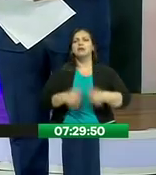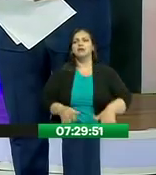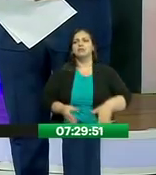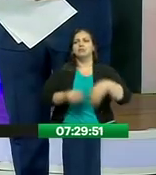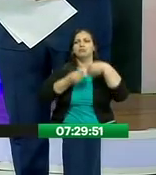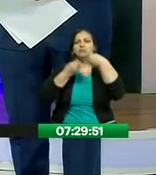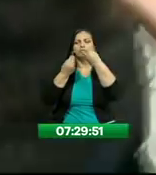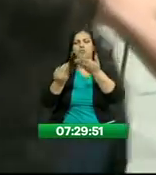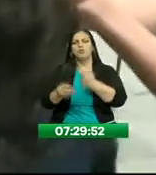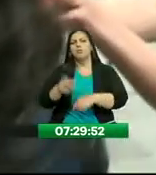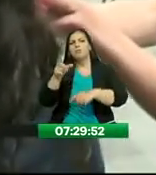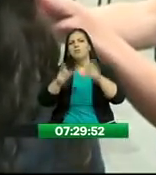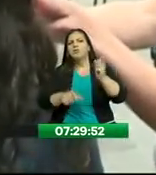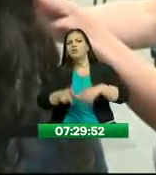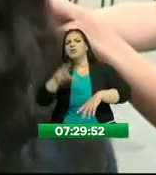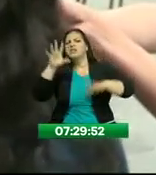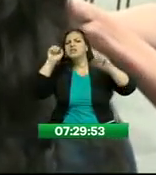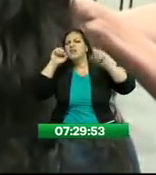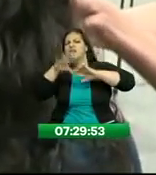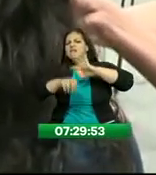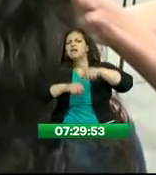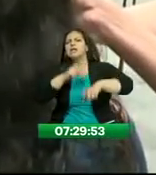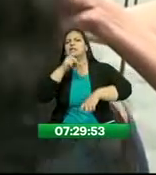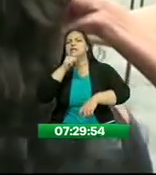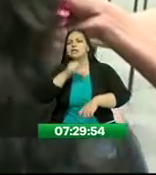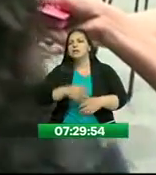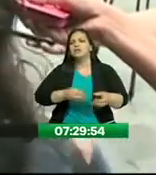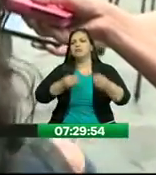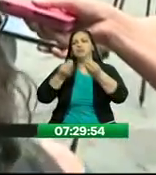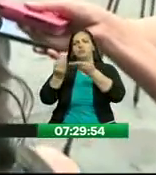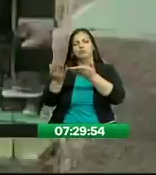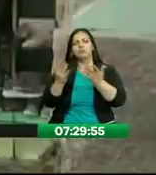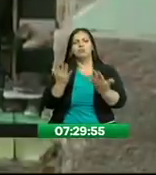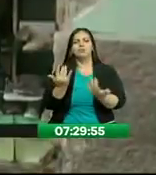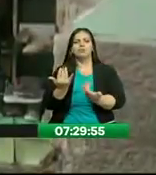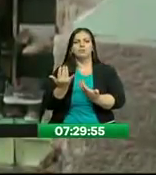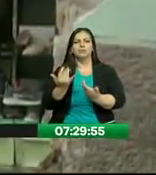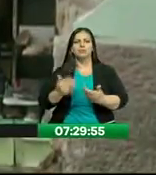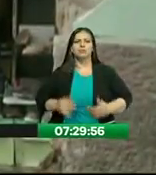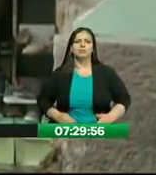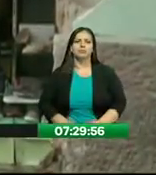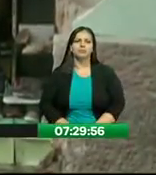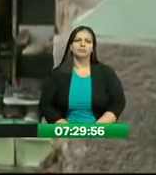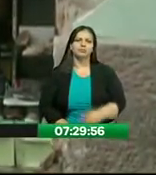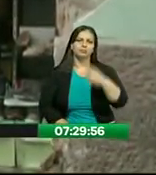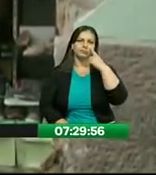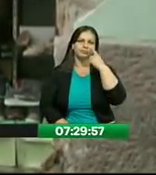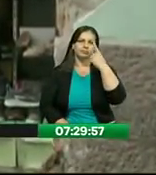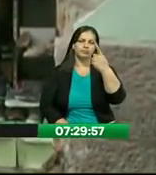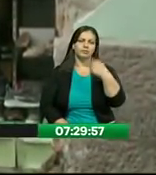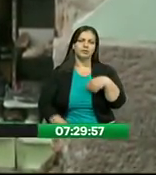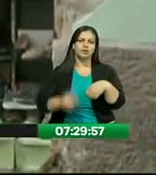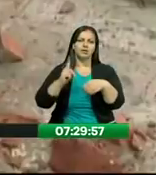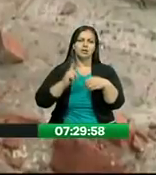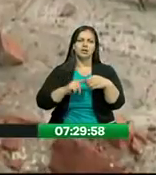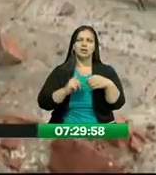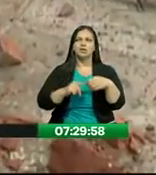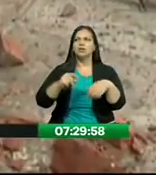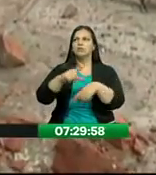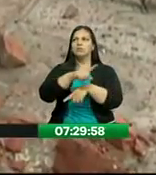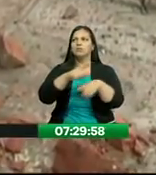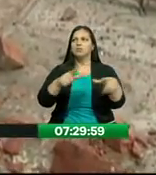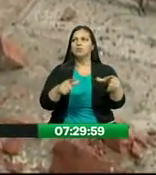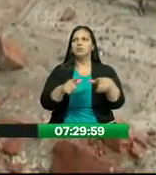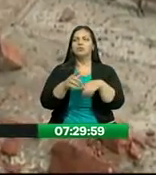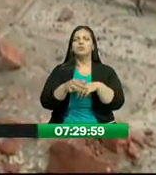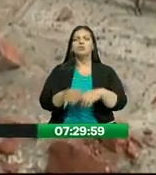Veamos. Tras las primeras evaluaciones, el Cabildo confirmó que el espacio del centro histórico con mayores daños inicia en el sector